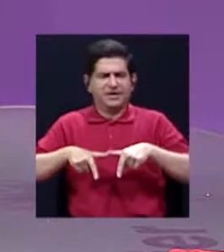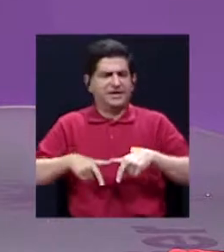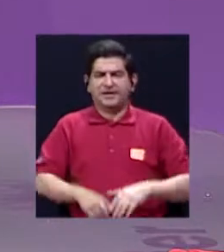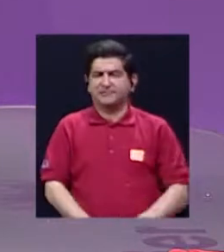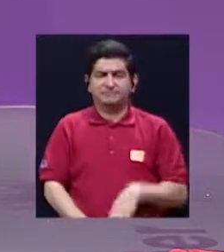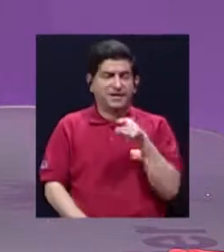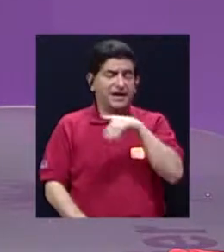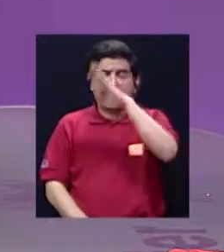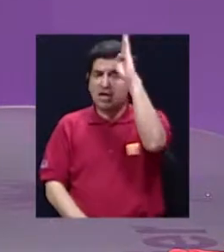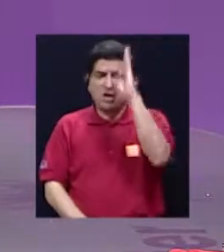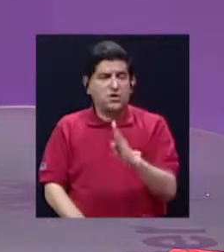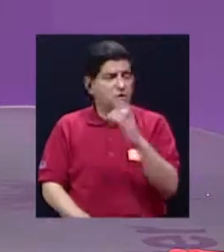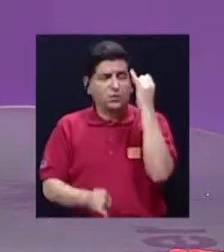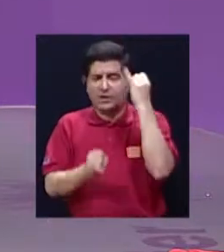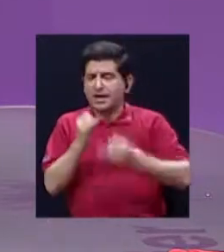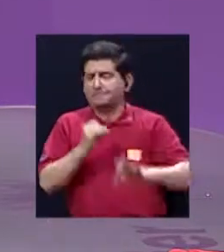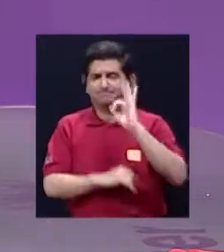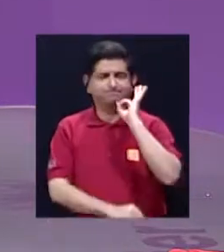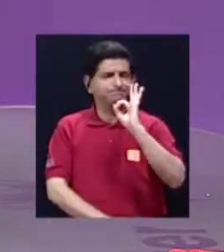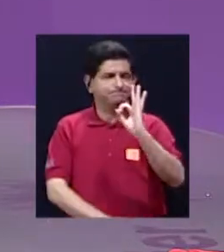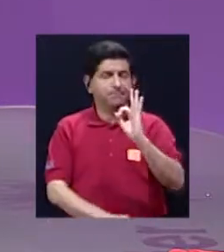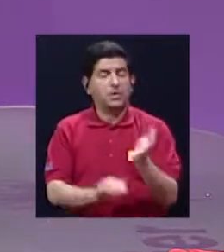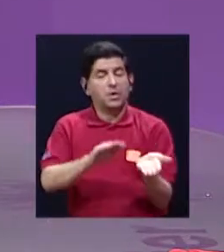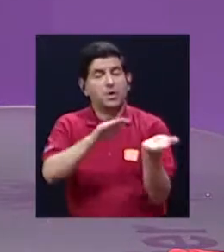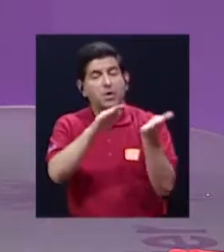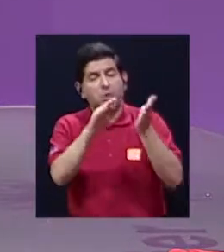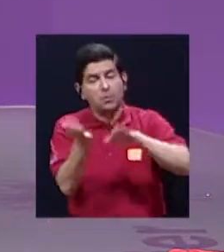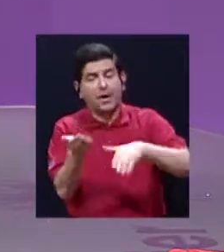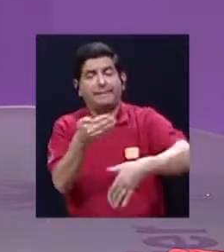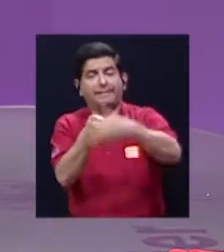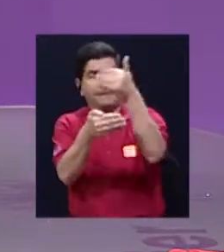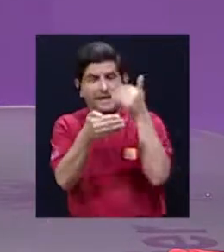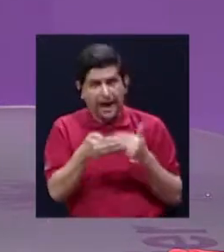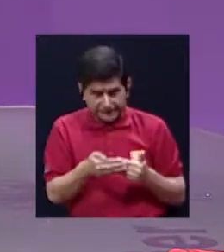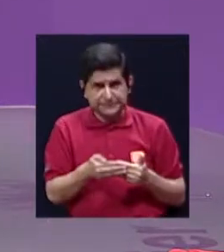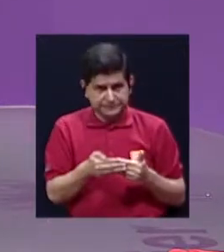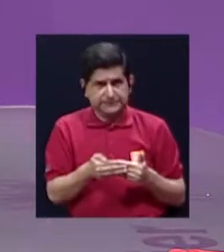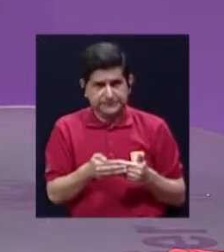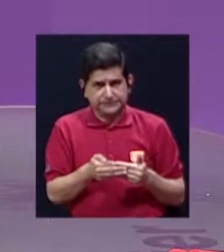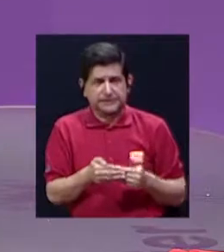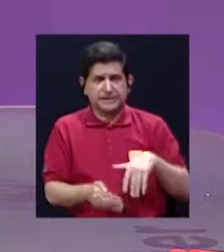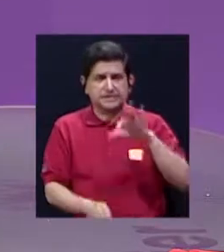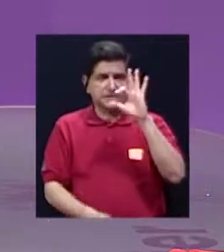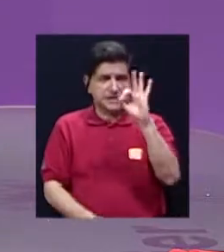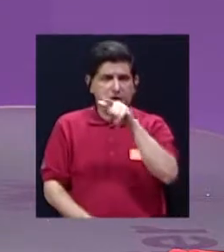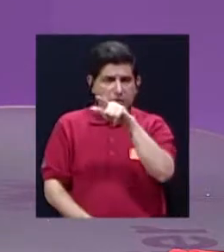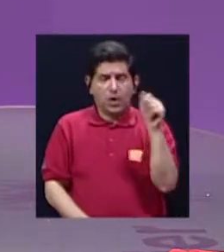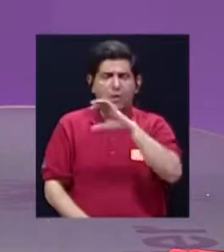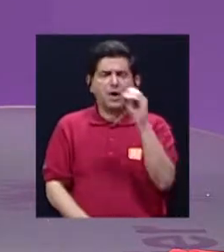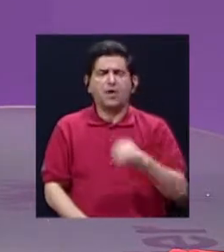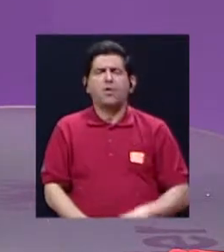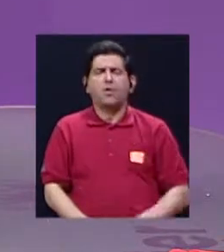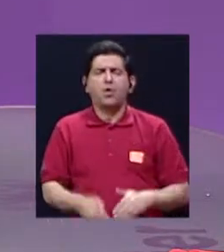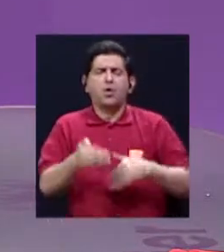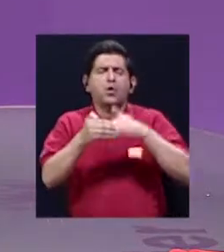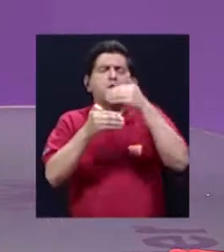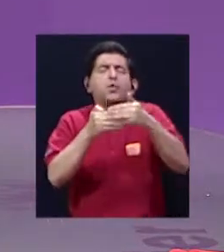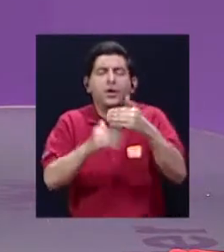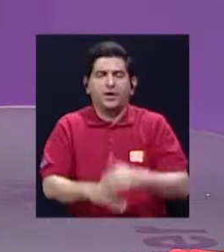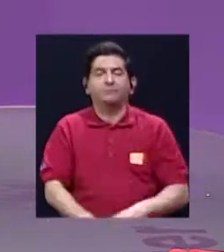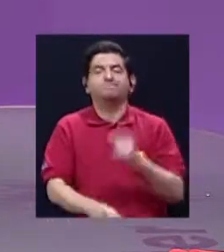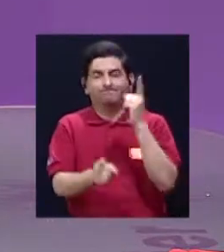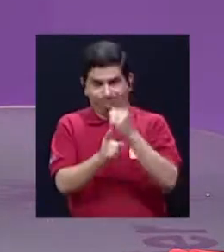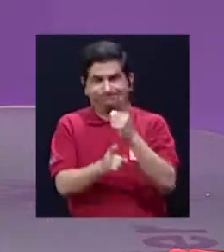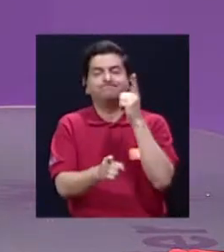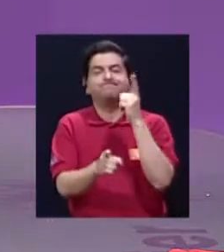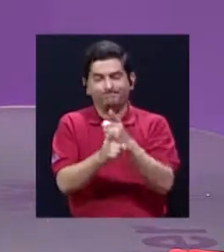no va a llegar nunca a término y que iba a morir antes de los nueve meses o poquito tiempo después. Que efectivamente